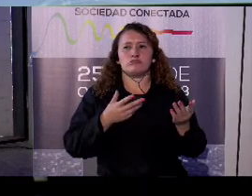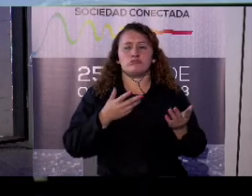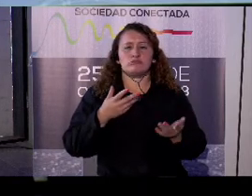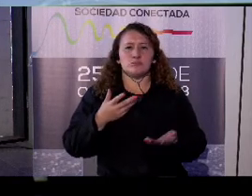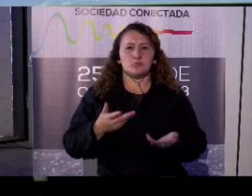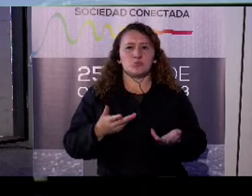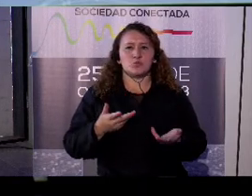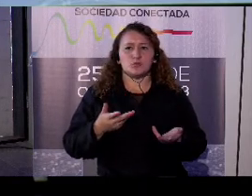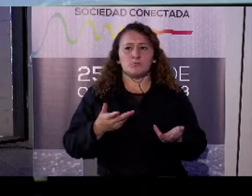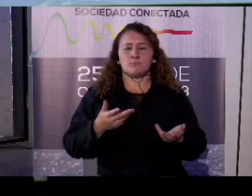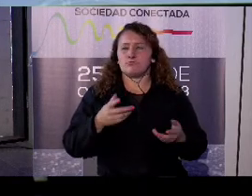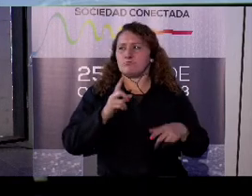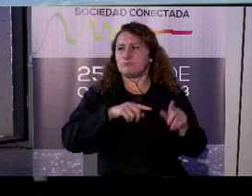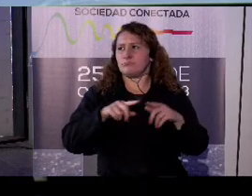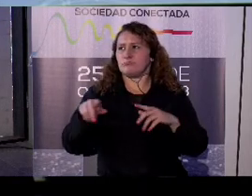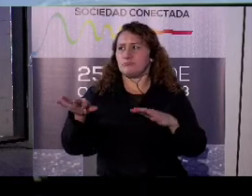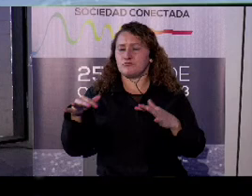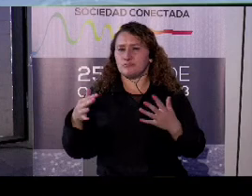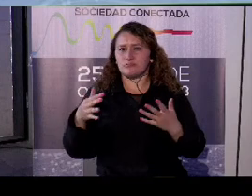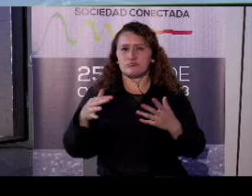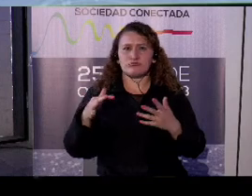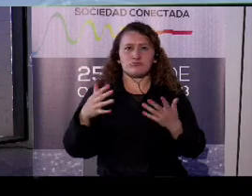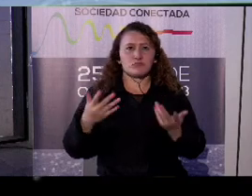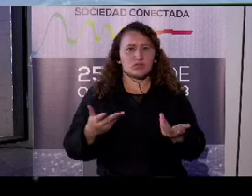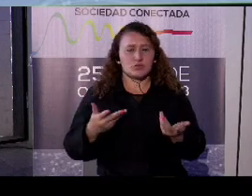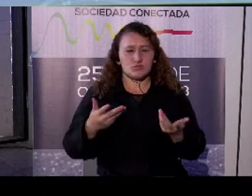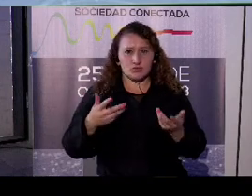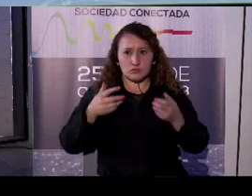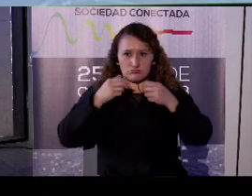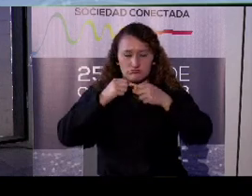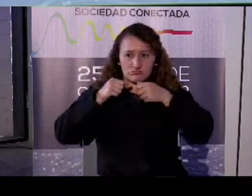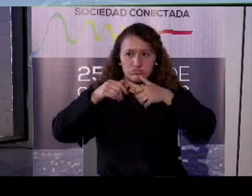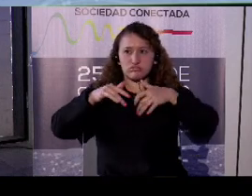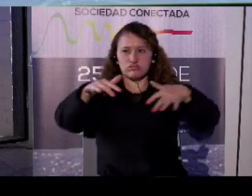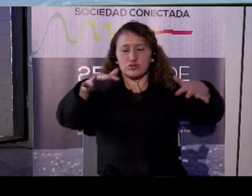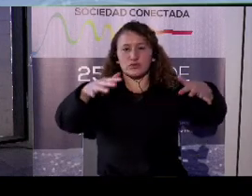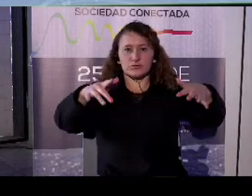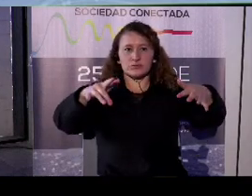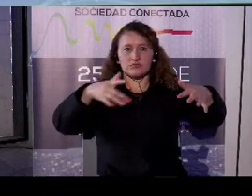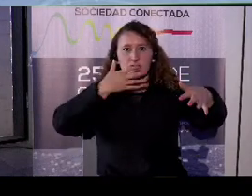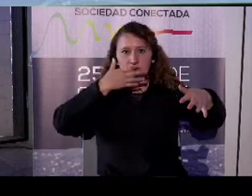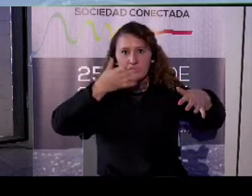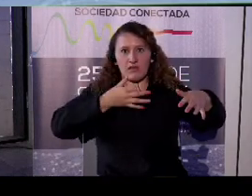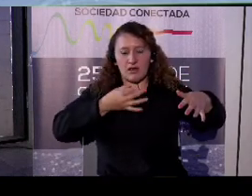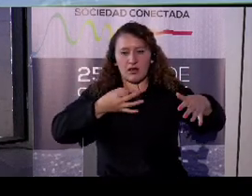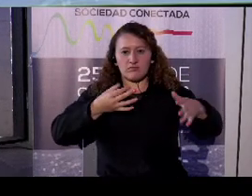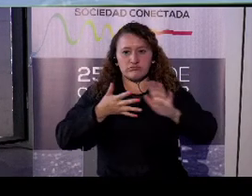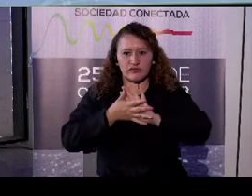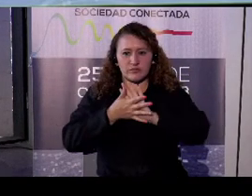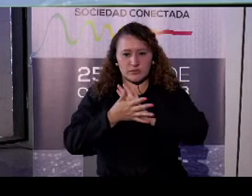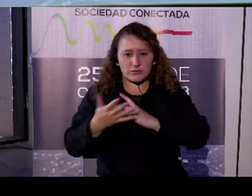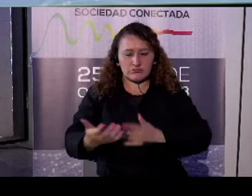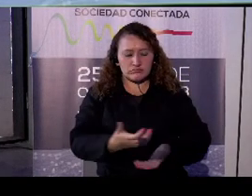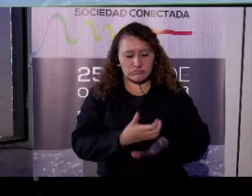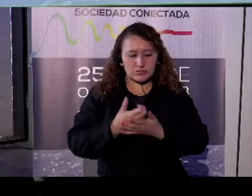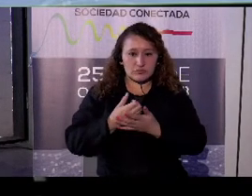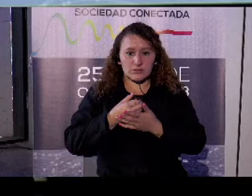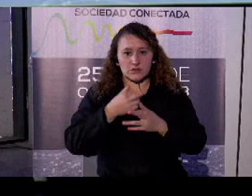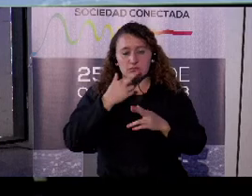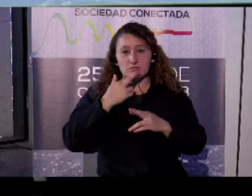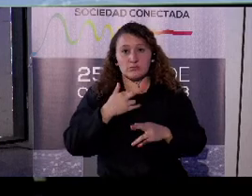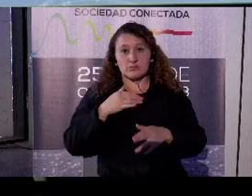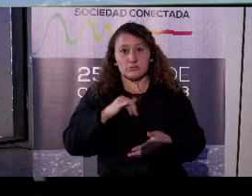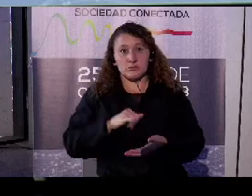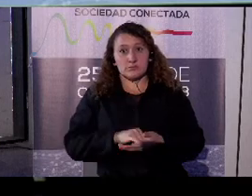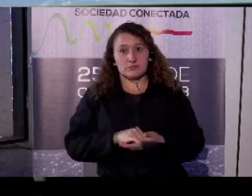tomados algunos son tomados de despliegues reales y estos resultados de las